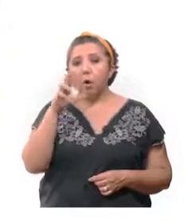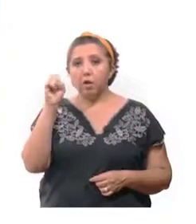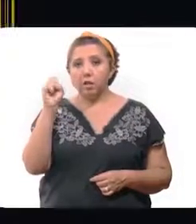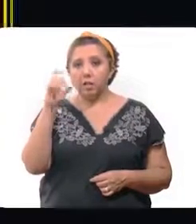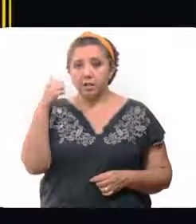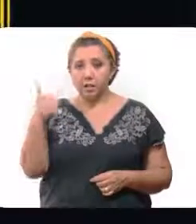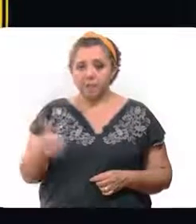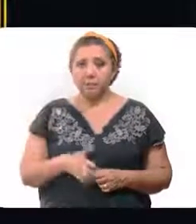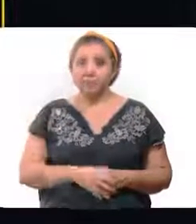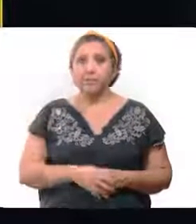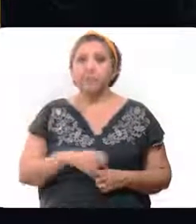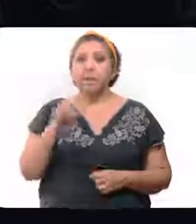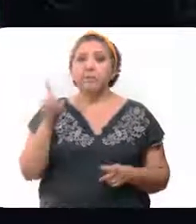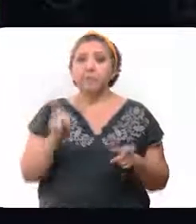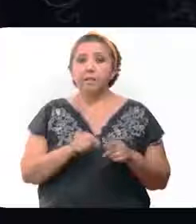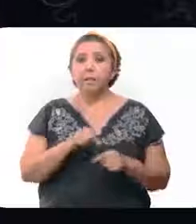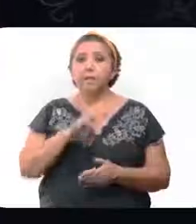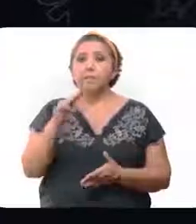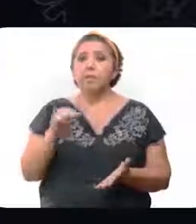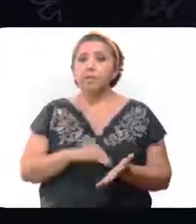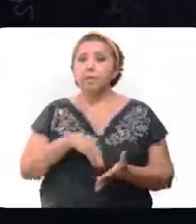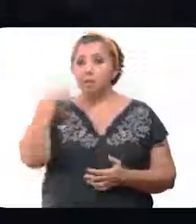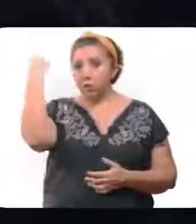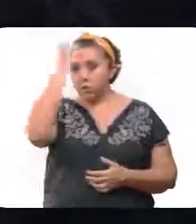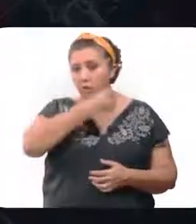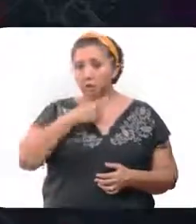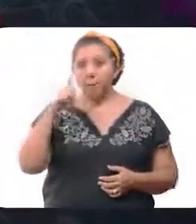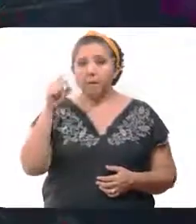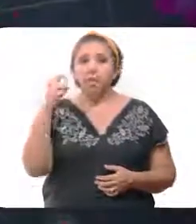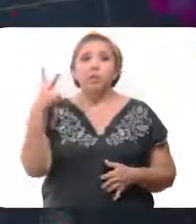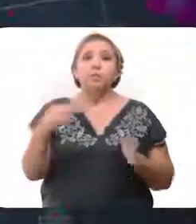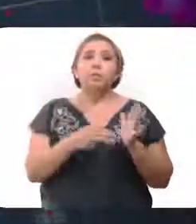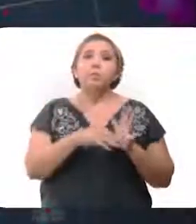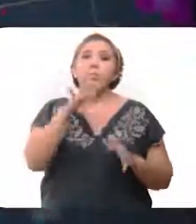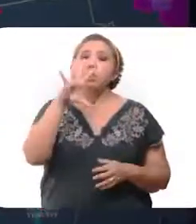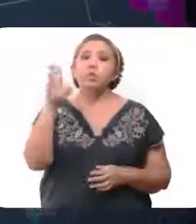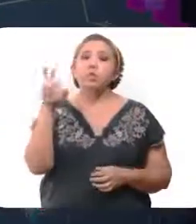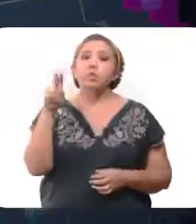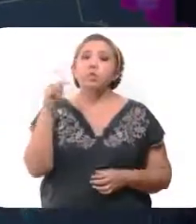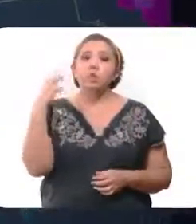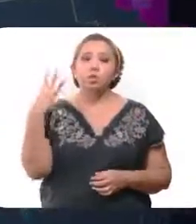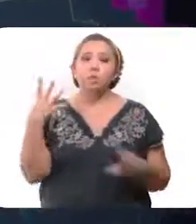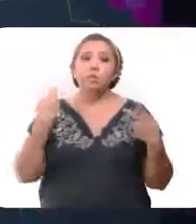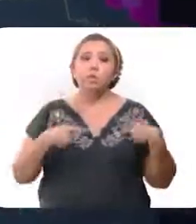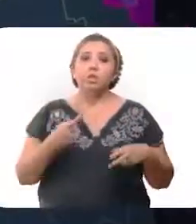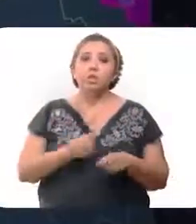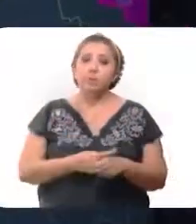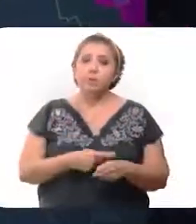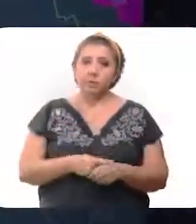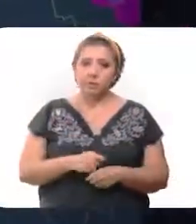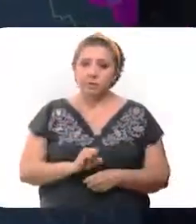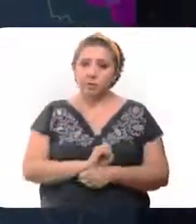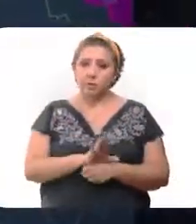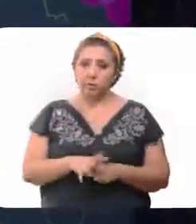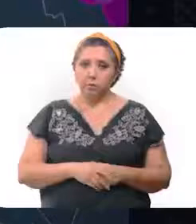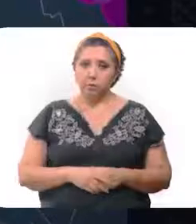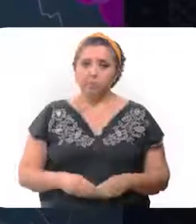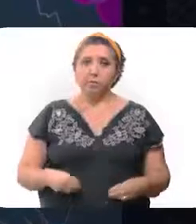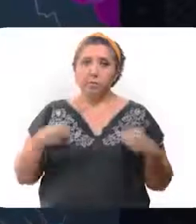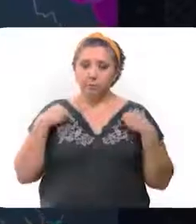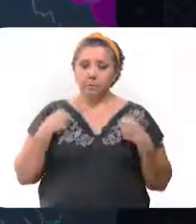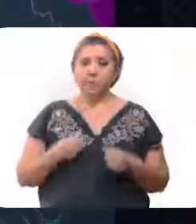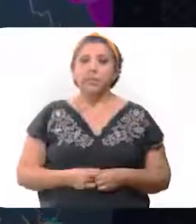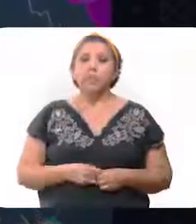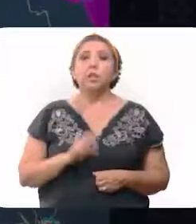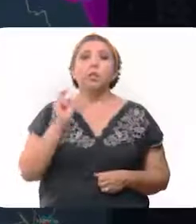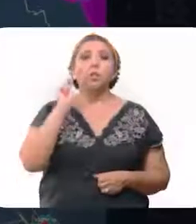6. Específicamente en Mérida se han diagnosticado 22.584 personas contagiadas de coronavirus, que viven